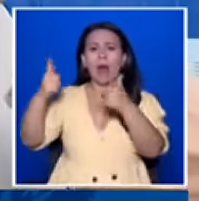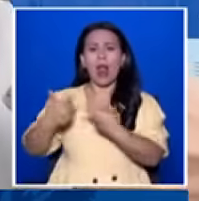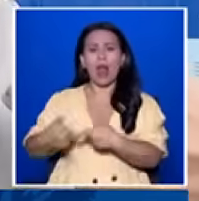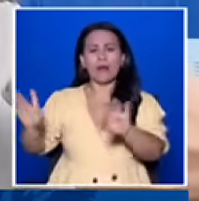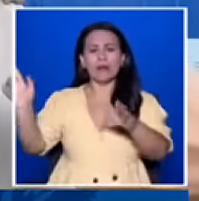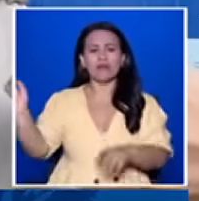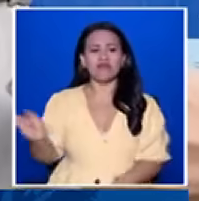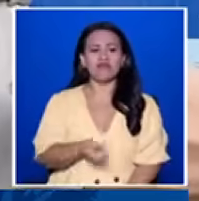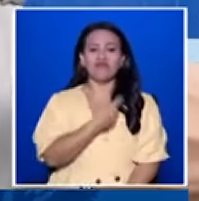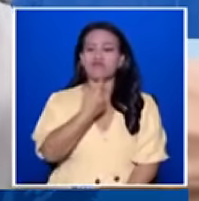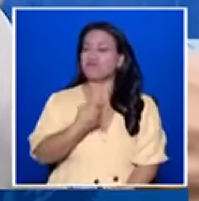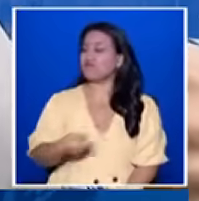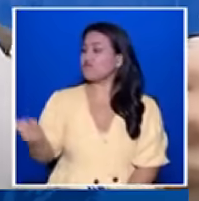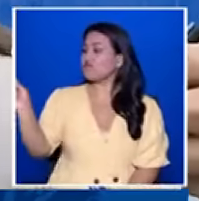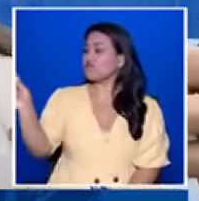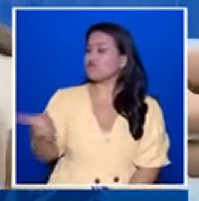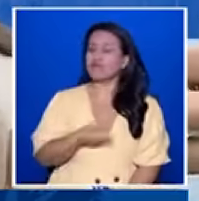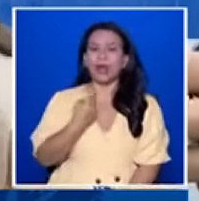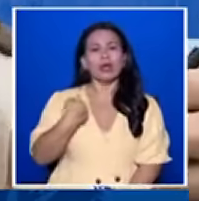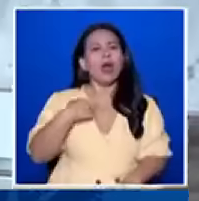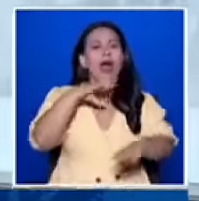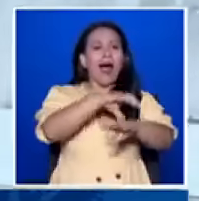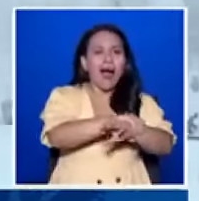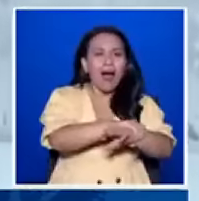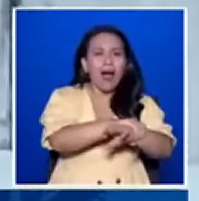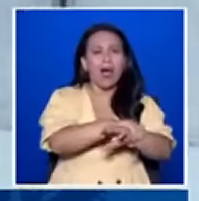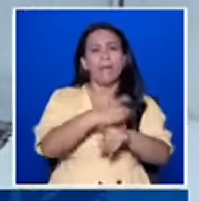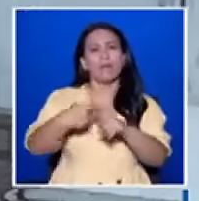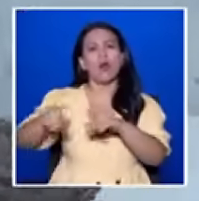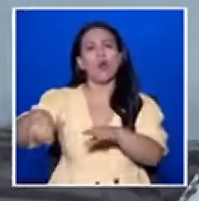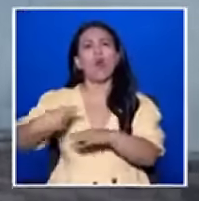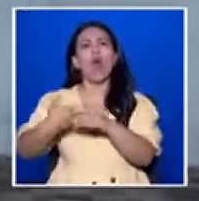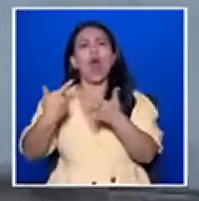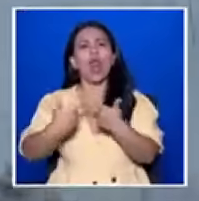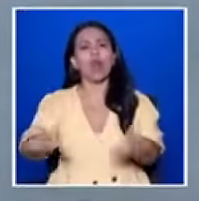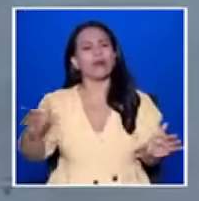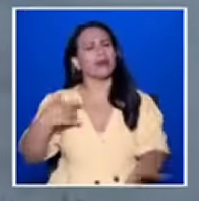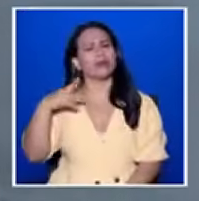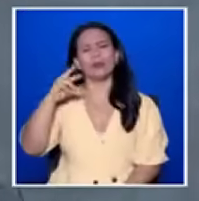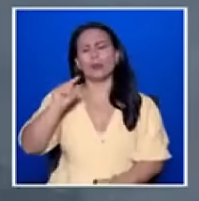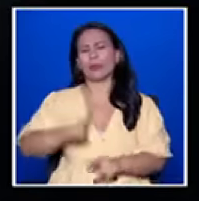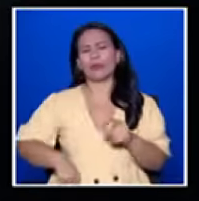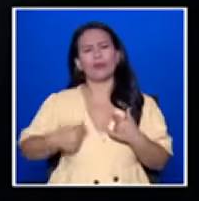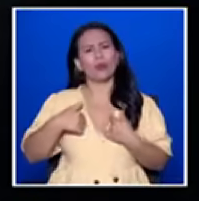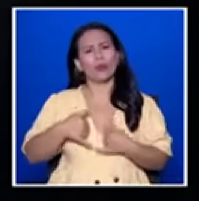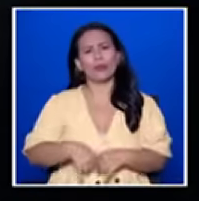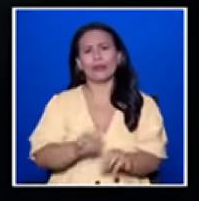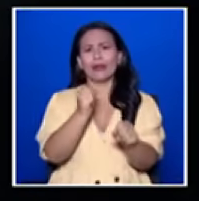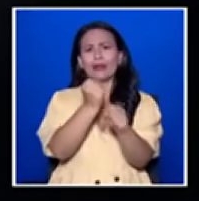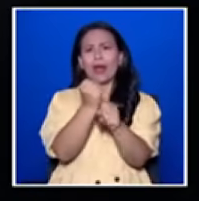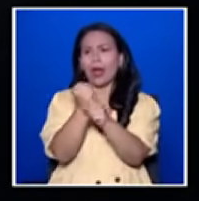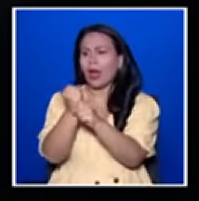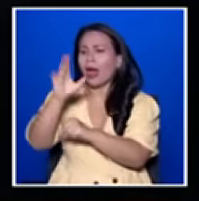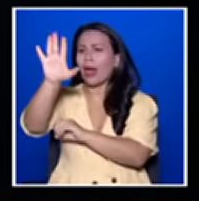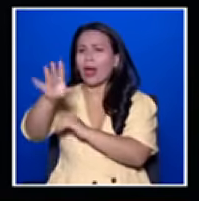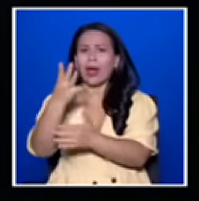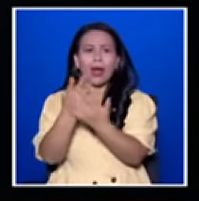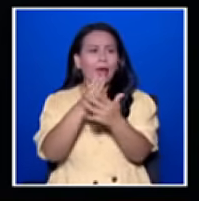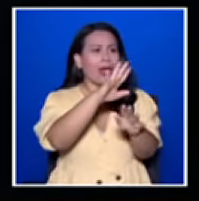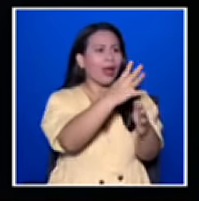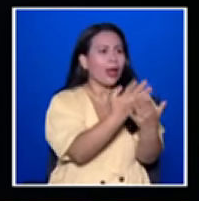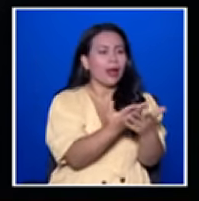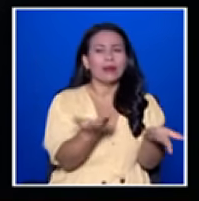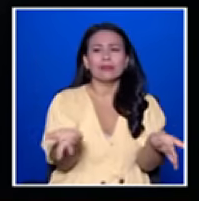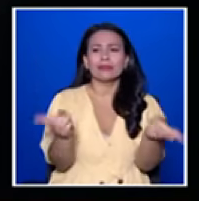delincuentes. Todos los días tenemos personas detenidas. Hasta el momento en Guayaquil, Durán y San Borondón se han registrado